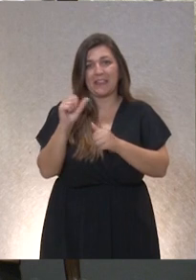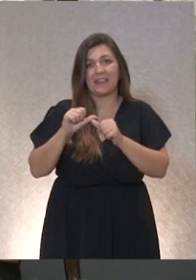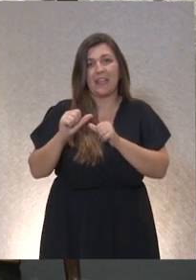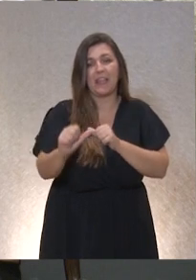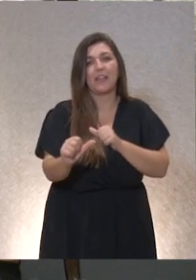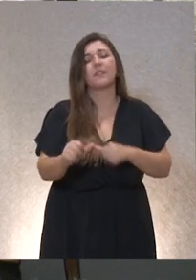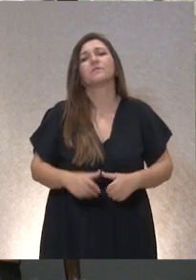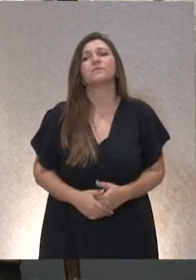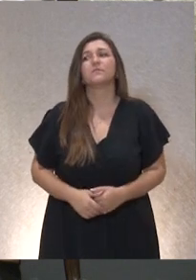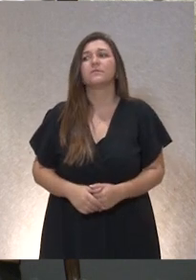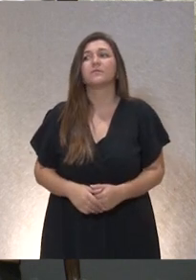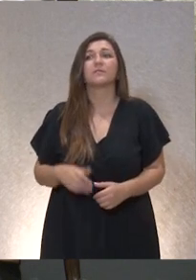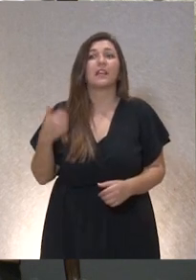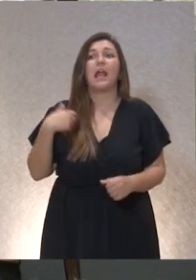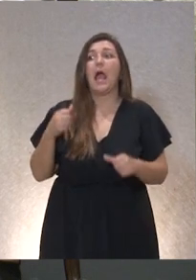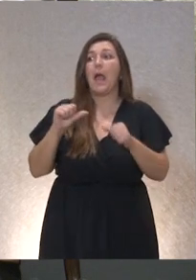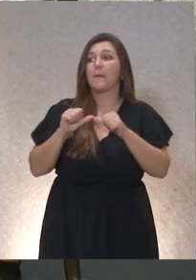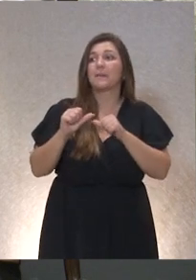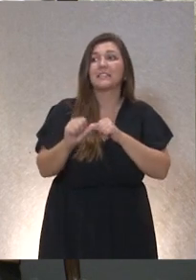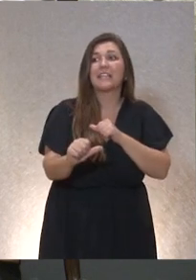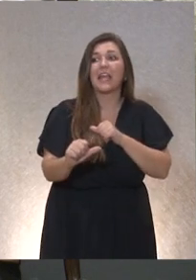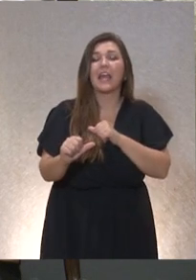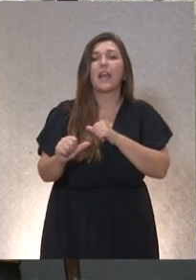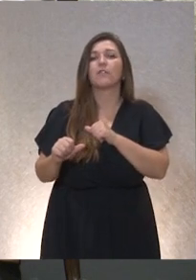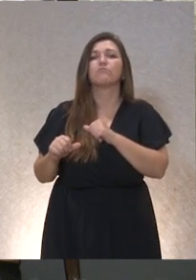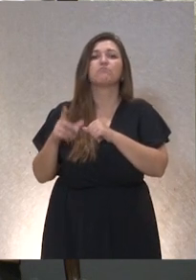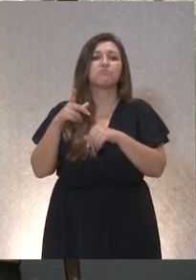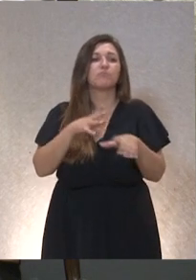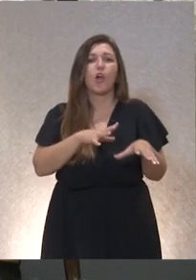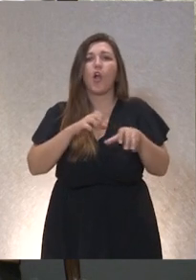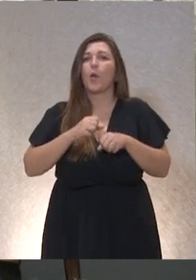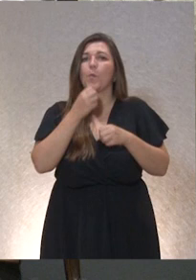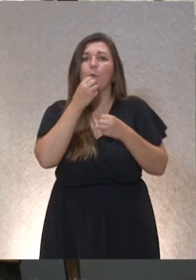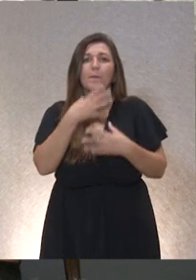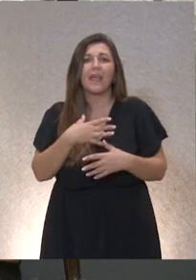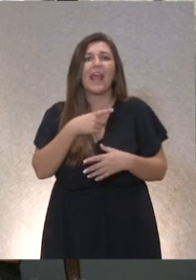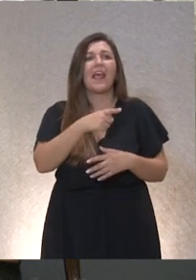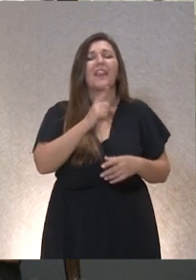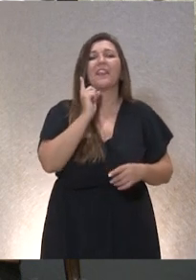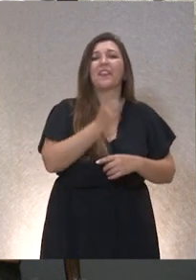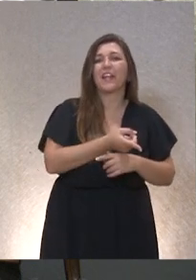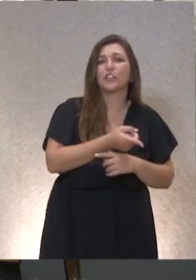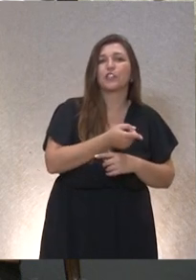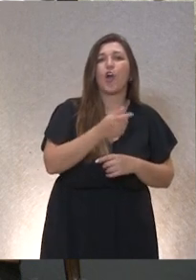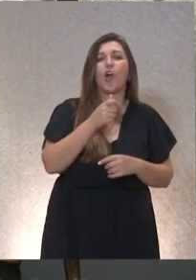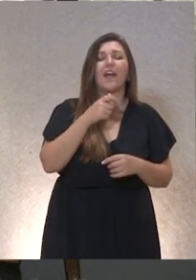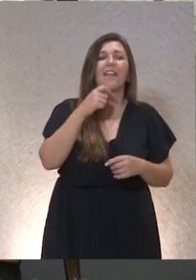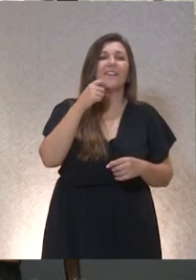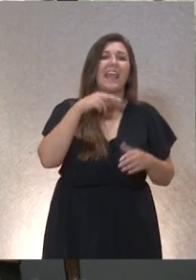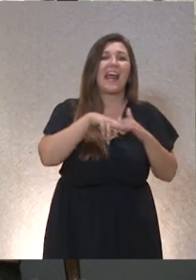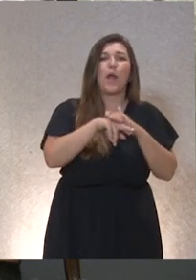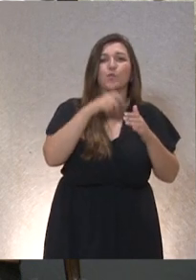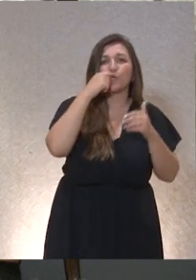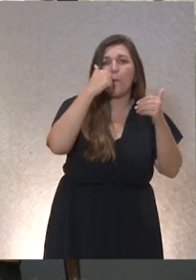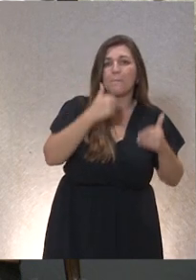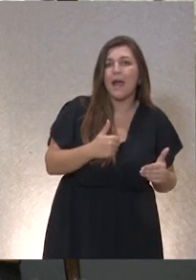pues a partir de ahí me acogieron muy bien tanto el director de recursos humanos como